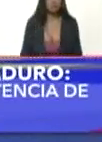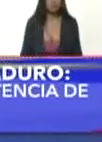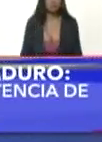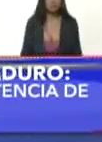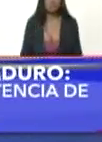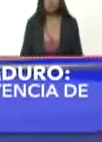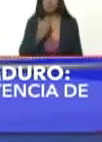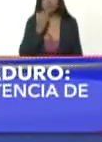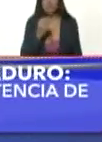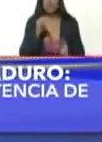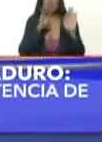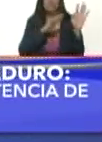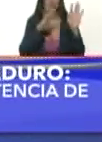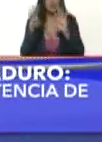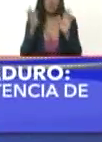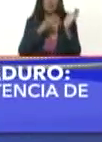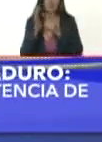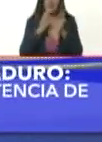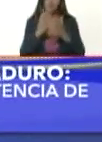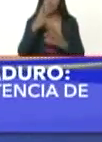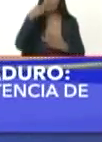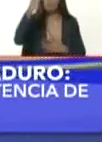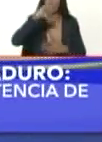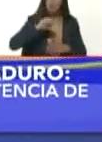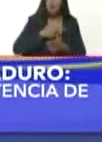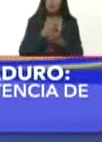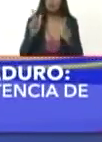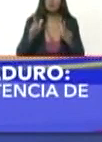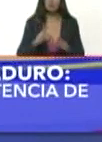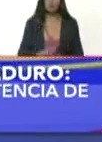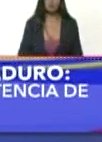Apenas el 19 de abril había habido un grito de libertad.